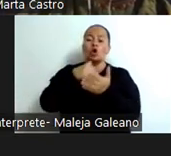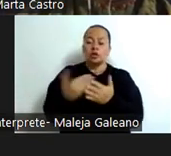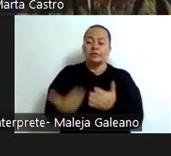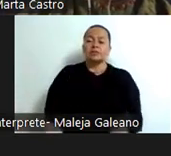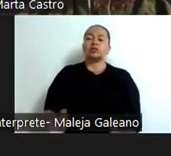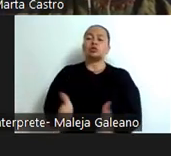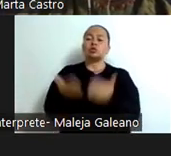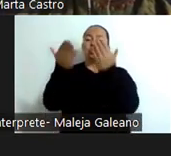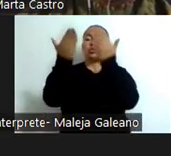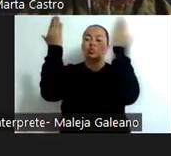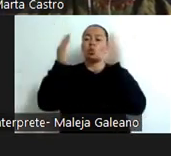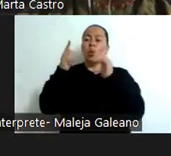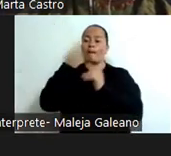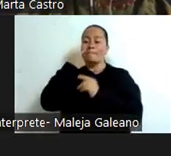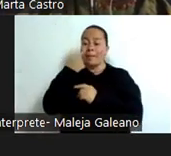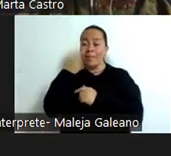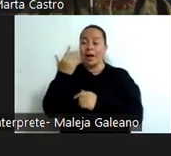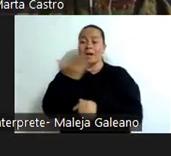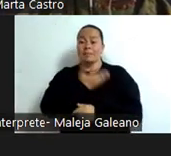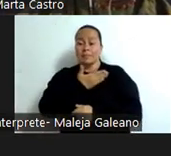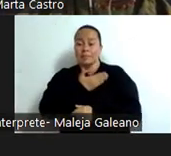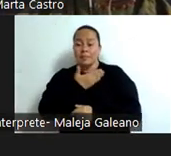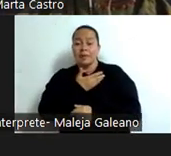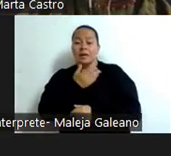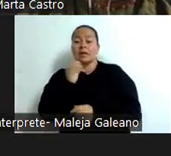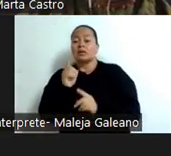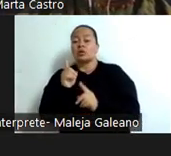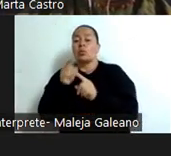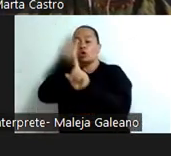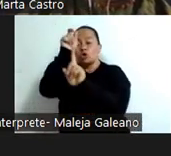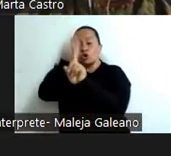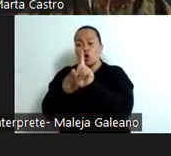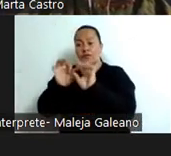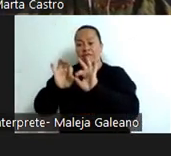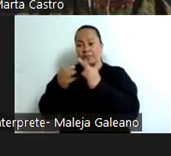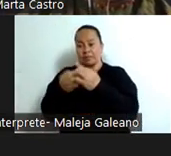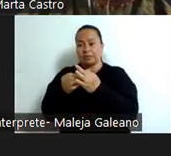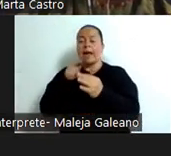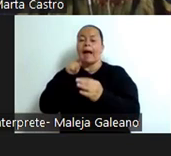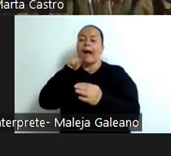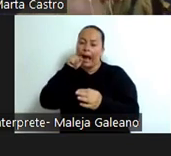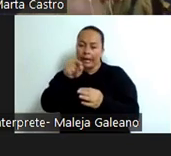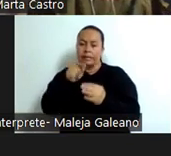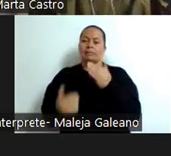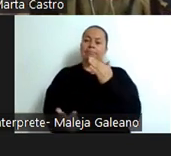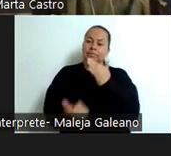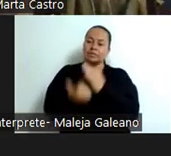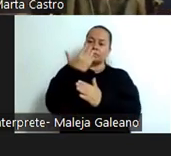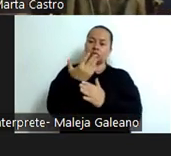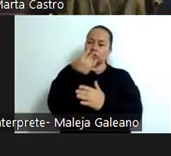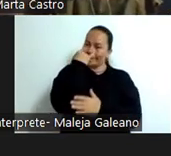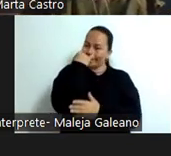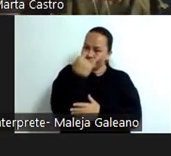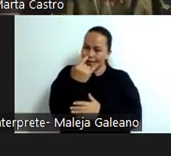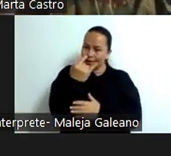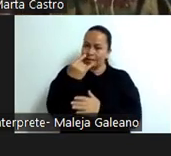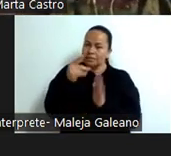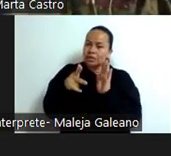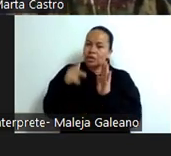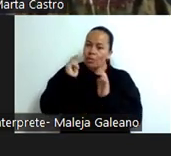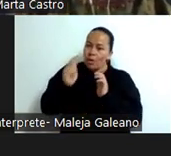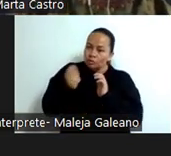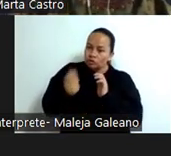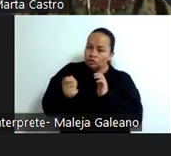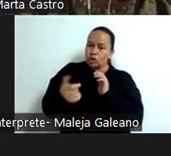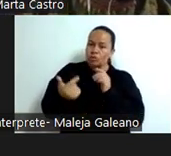de identidad masculina dentro de los roles familiares entonces allí empezamos a ver también el interés de la corte por empezar a hablar